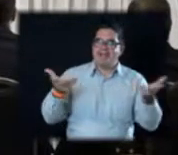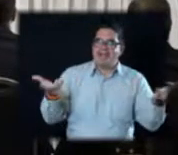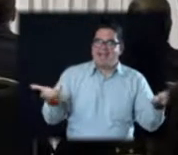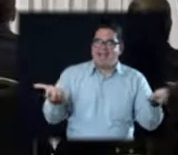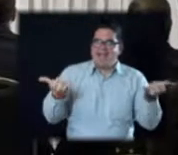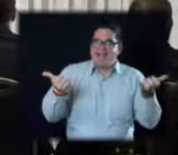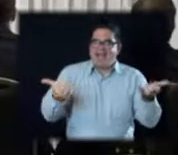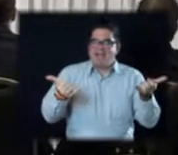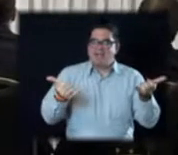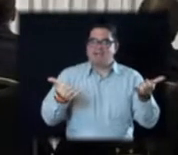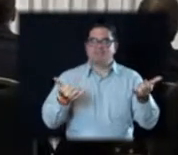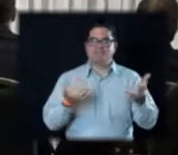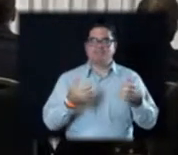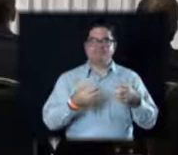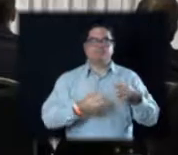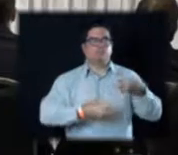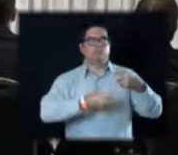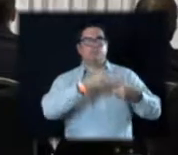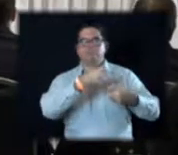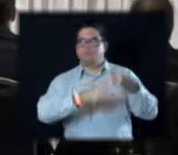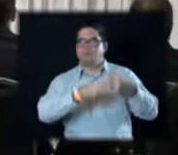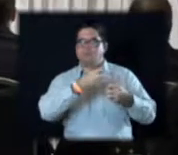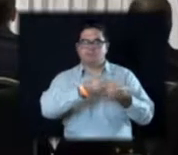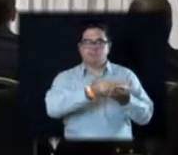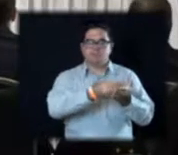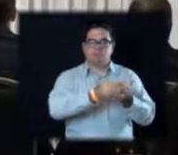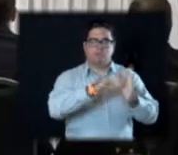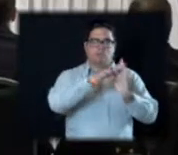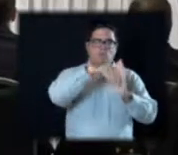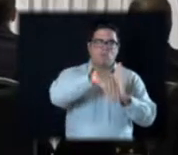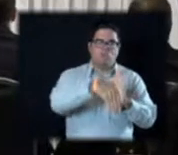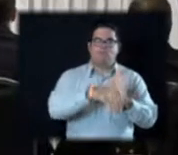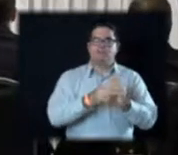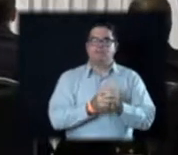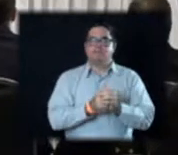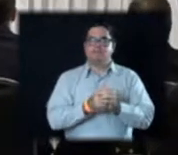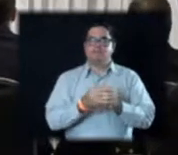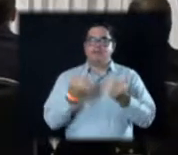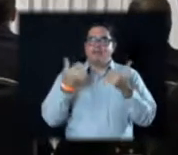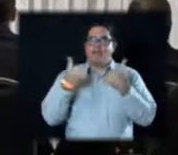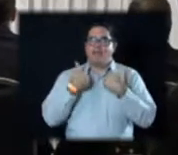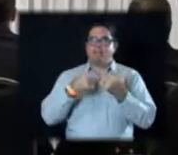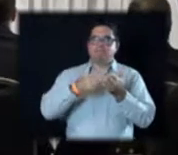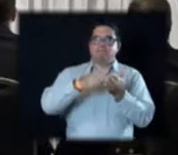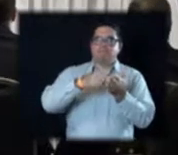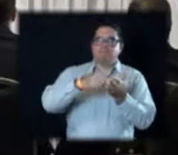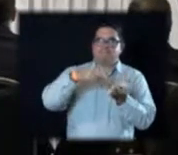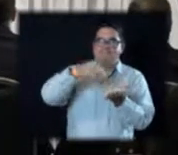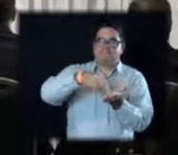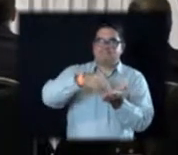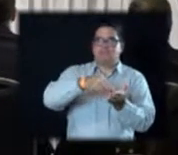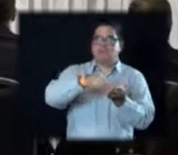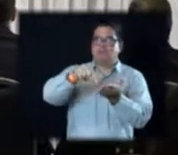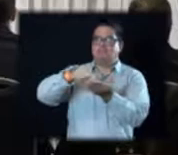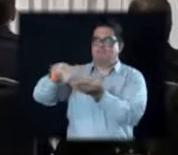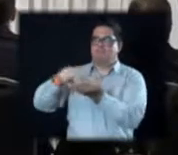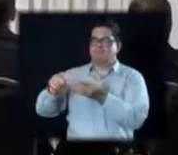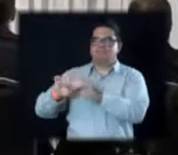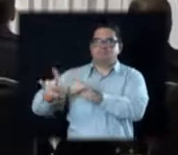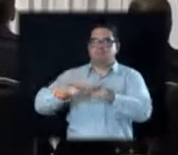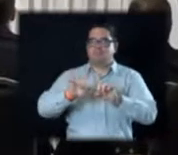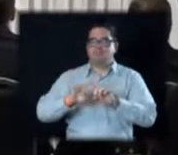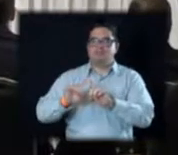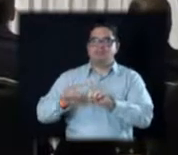estamos, donde usted tiene unas prioridades establecidas y otras obligaciones, y las obligaciones generales bajo la